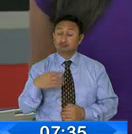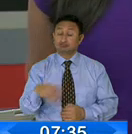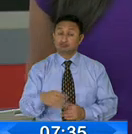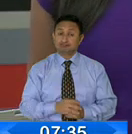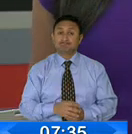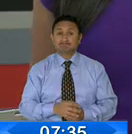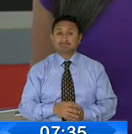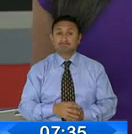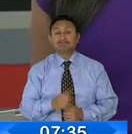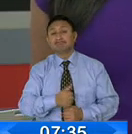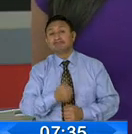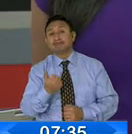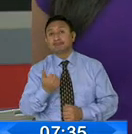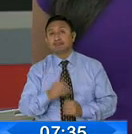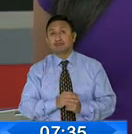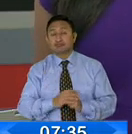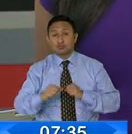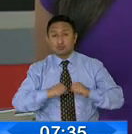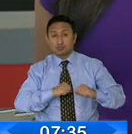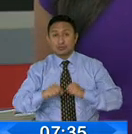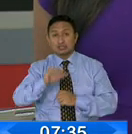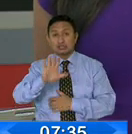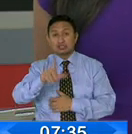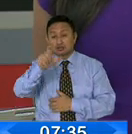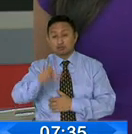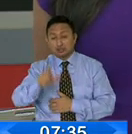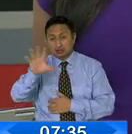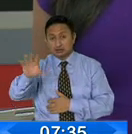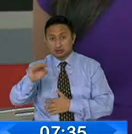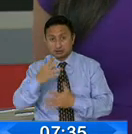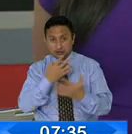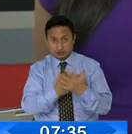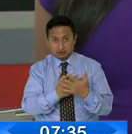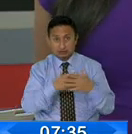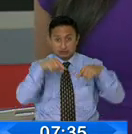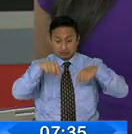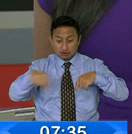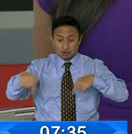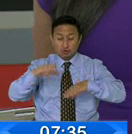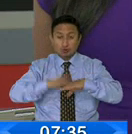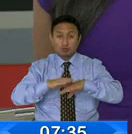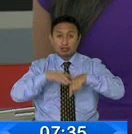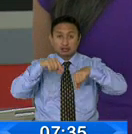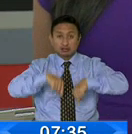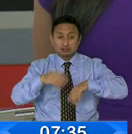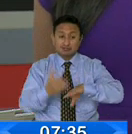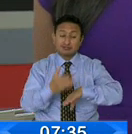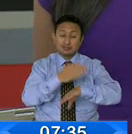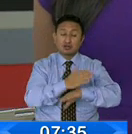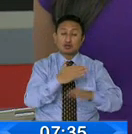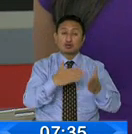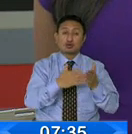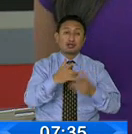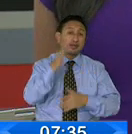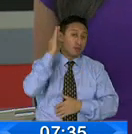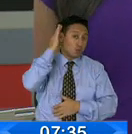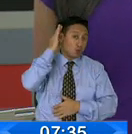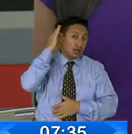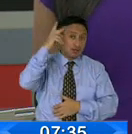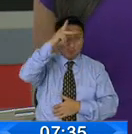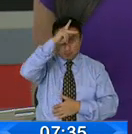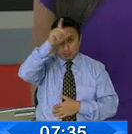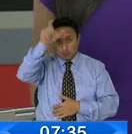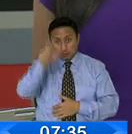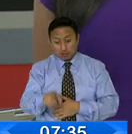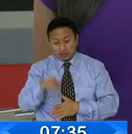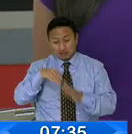operativo permitió la captura de cinco personas acusadas de autores y coautores del crimen en contra de una ciudadana peruana en una